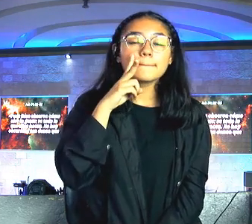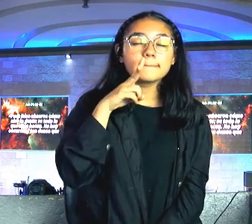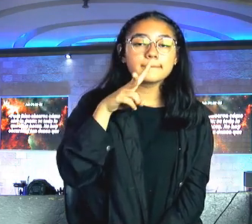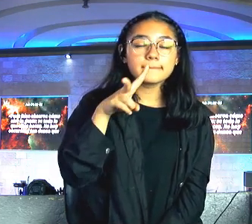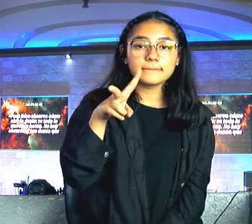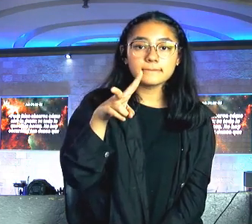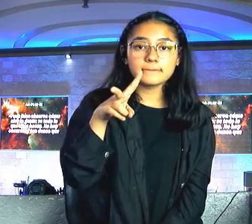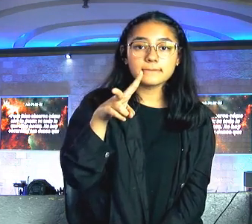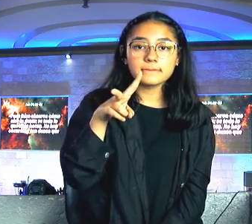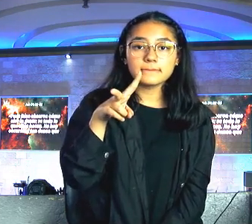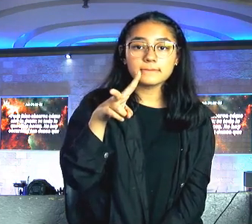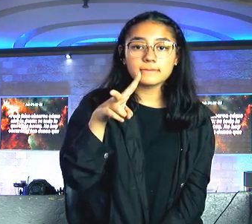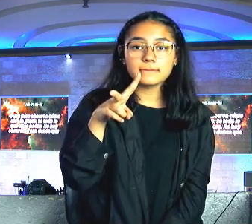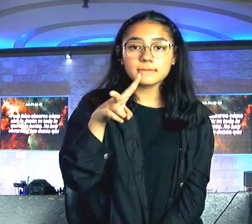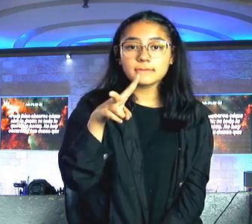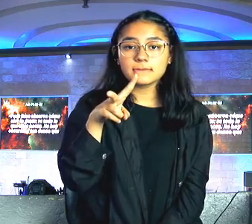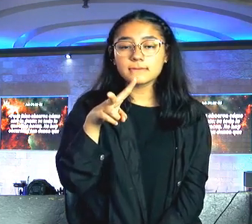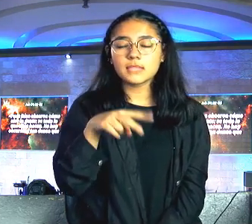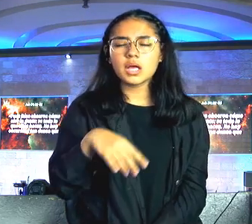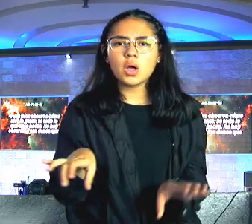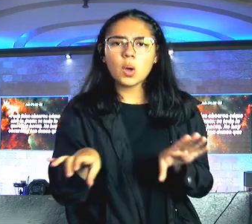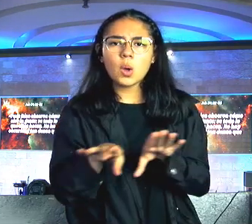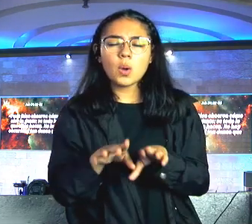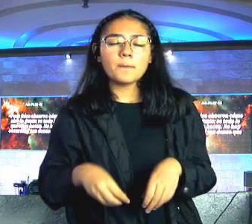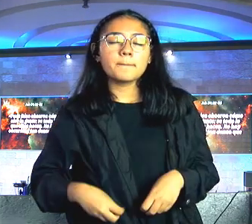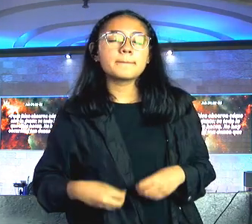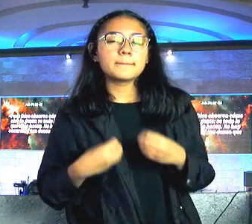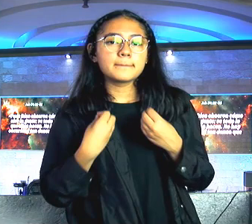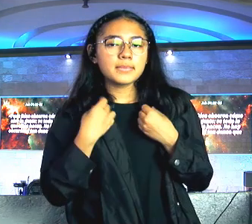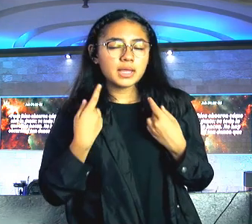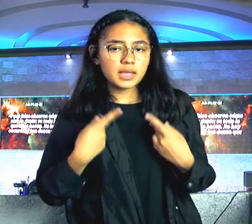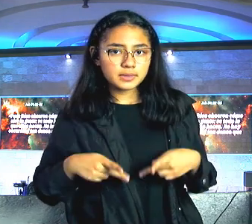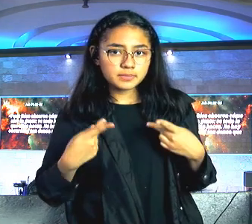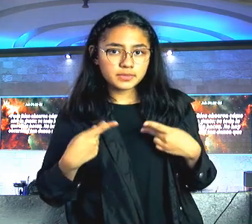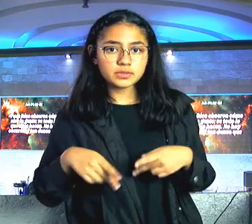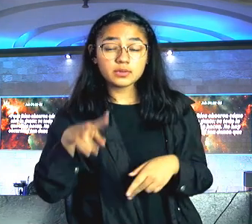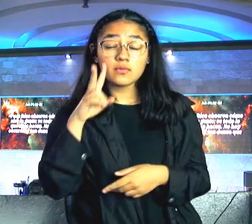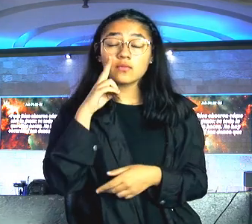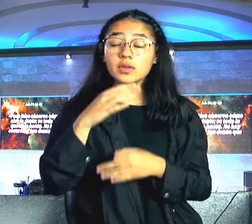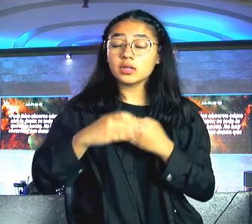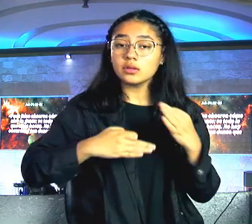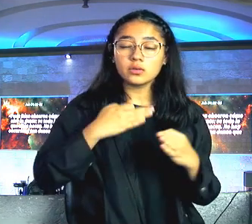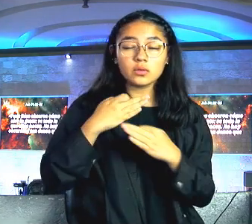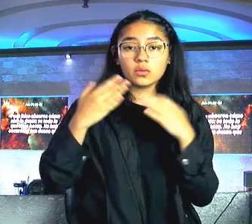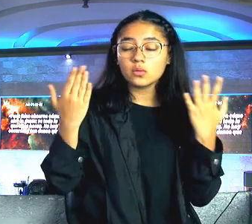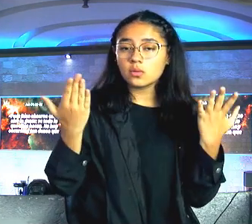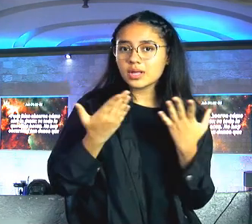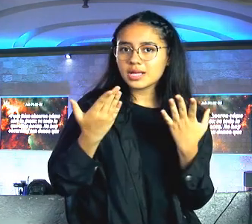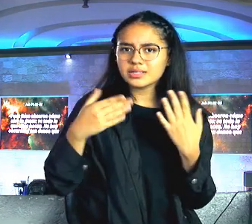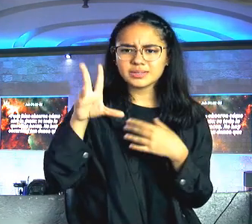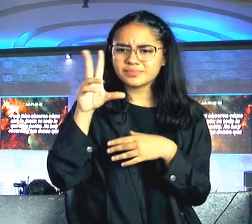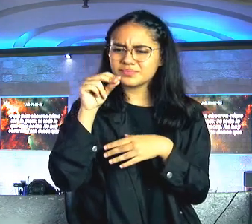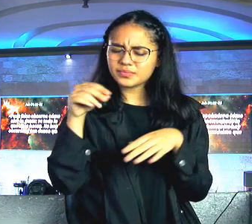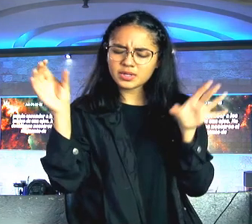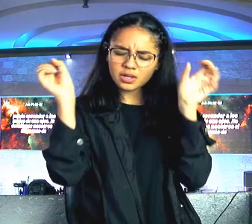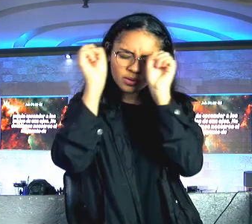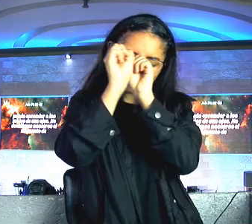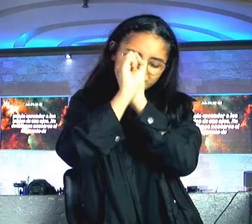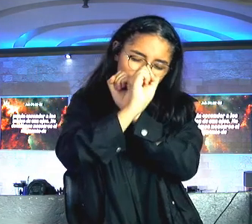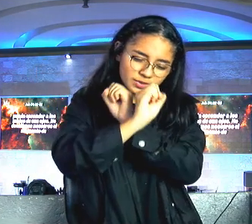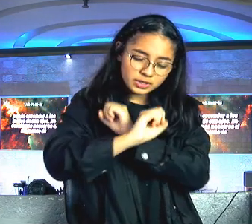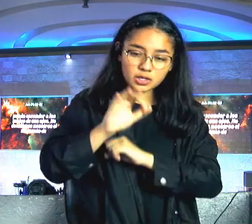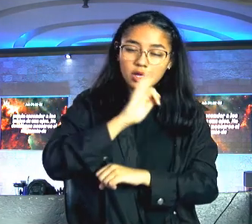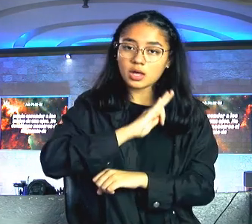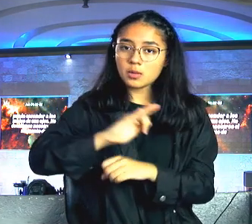Dios observa qué cosa, cómo vive la gente, ve todo lo que ellos hacen. No hay oscuridad tan densa que pueda esconder a